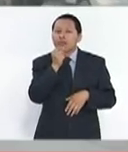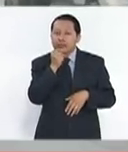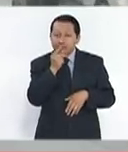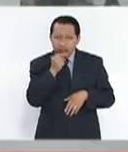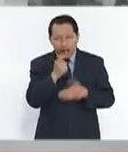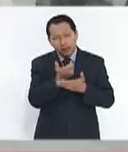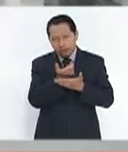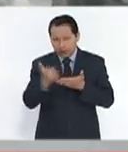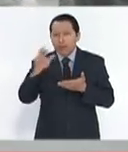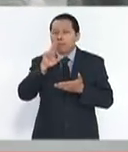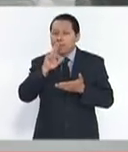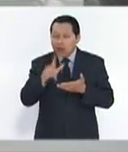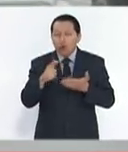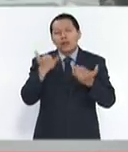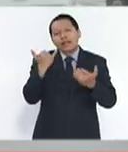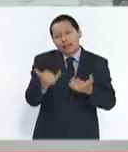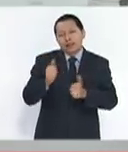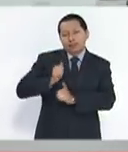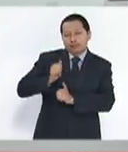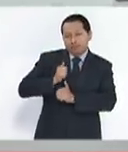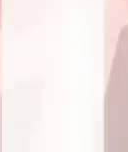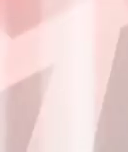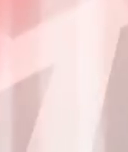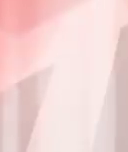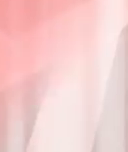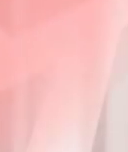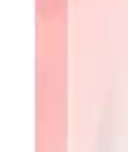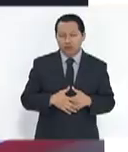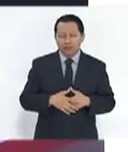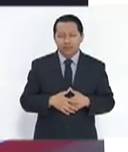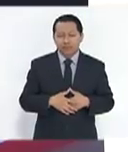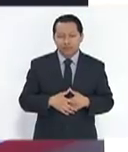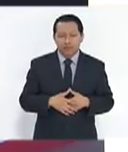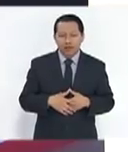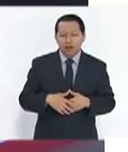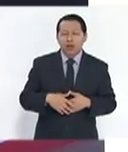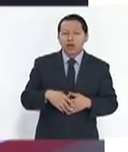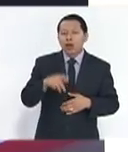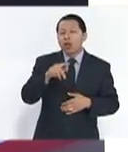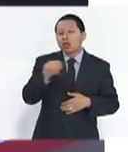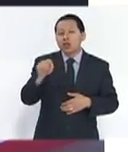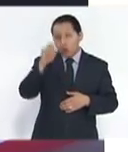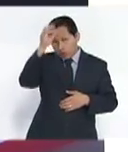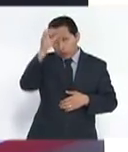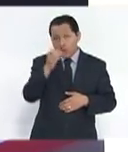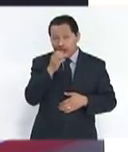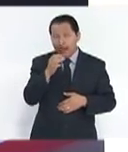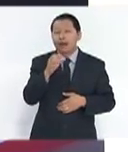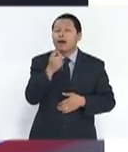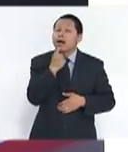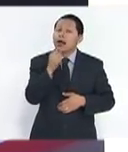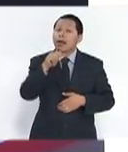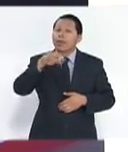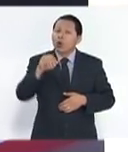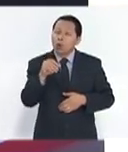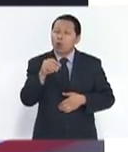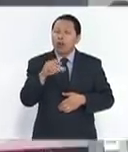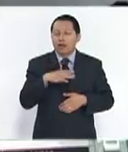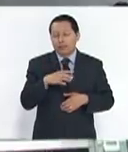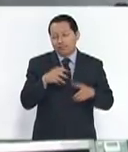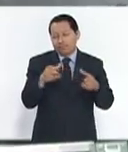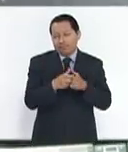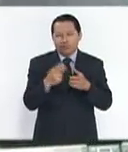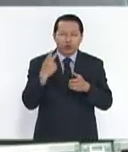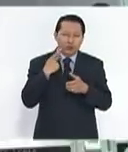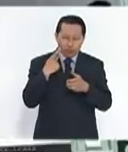y también de las Fuerzas Armadas. Y en Torreón, allá en Coahuila, Andrés Manuel López Obrador, candidato de la coalición